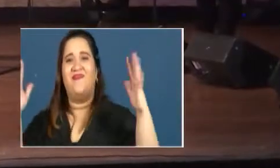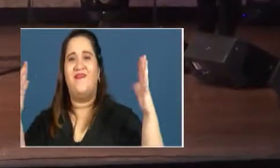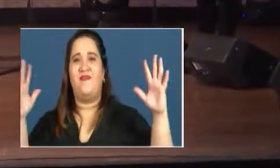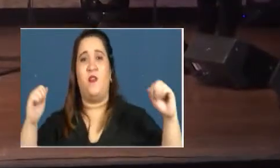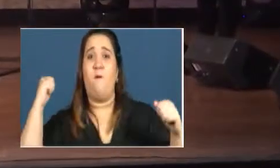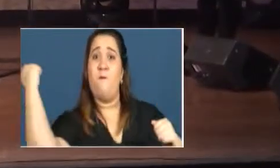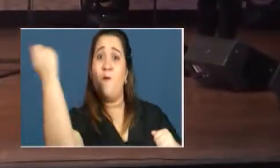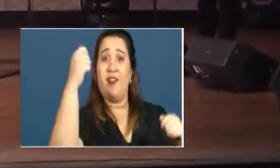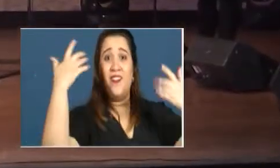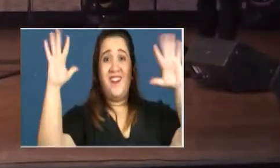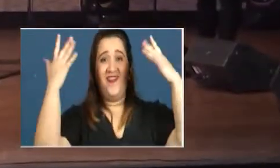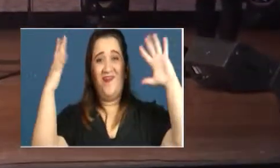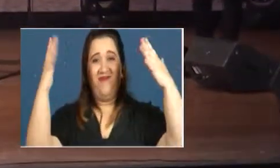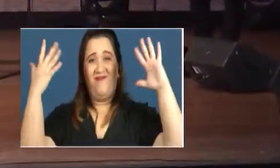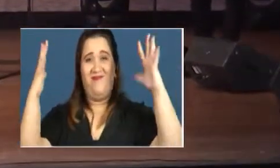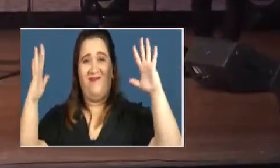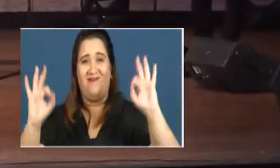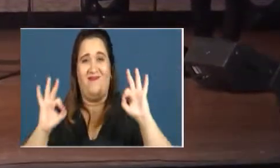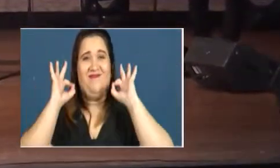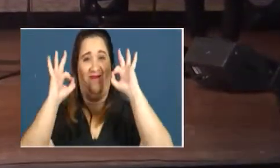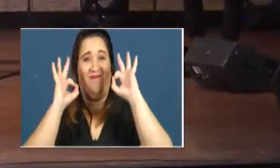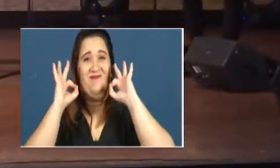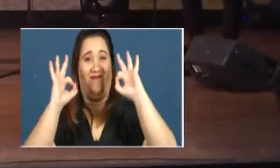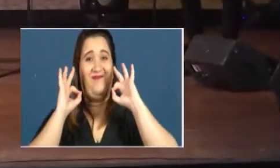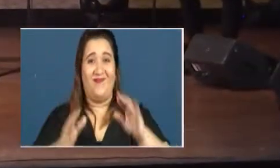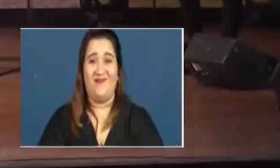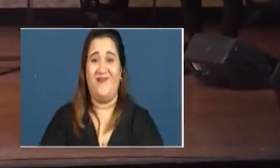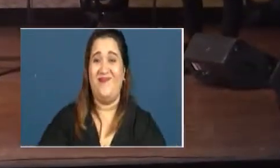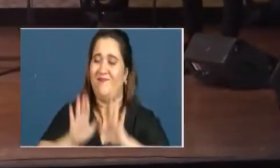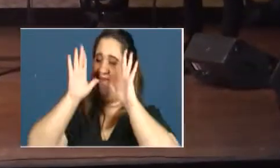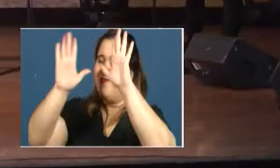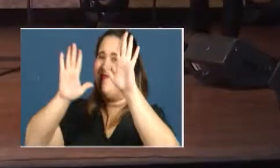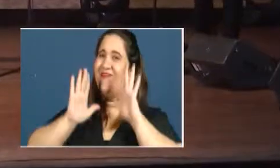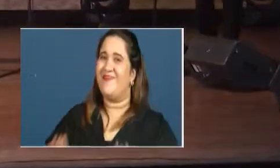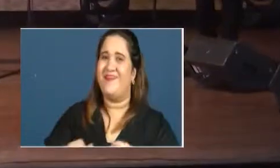aplauso, papá. Bien chévere. Ahí, ahí, ahí.